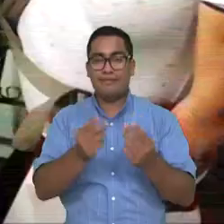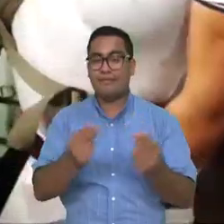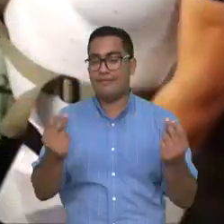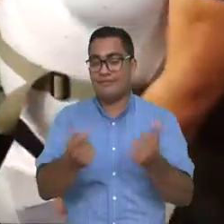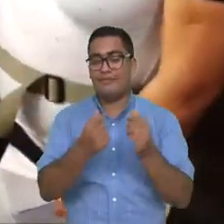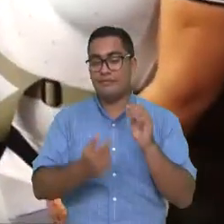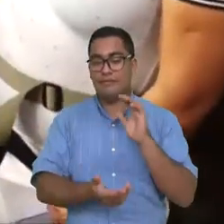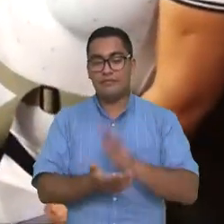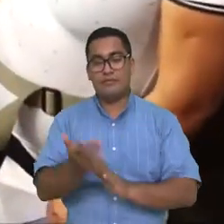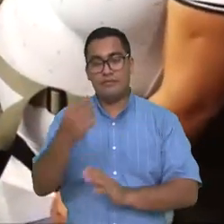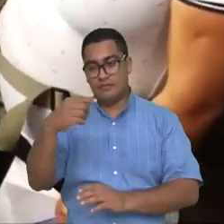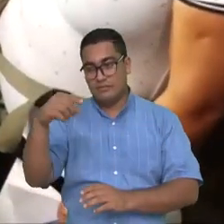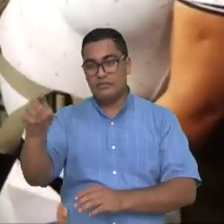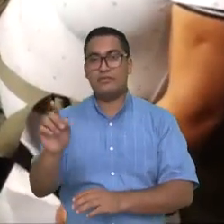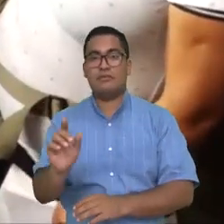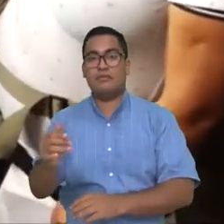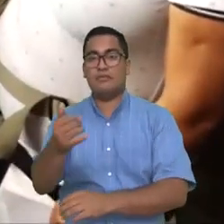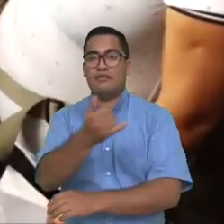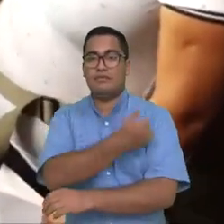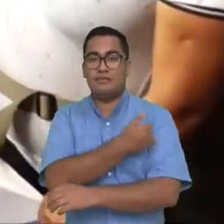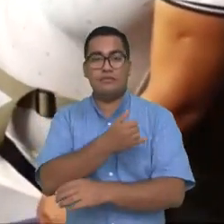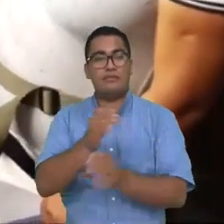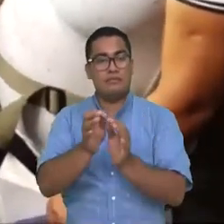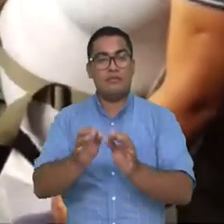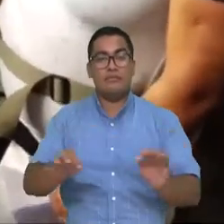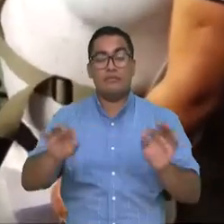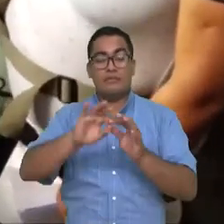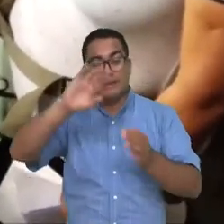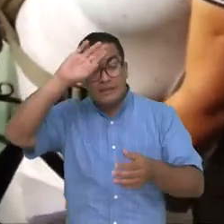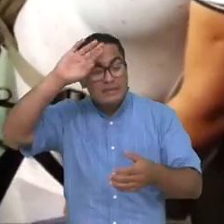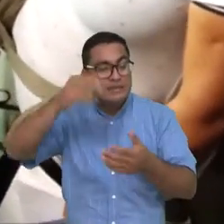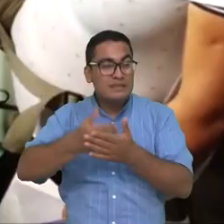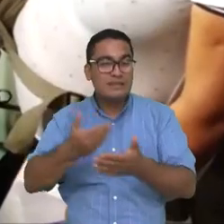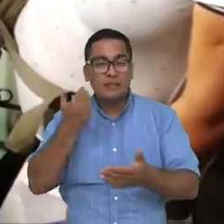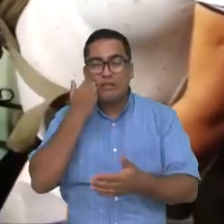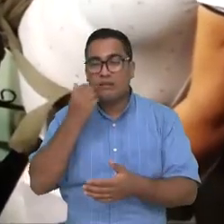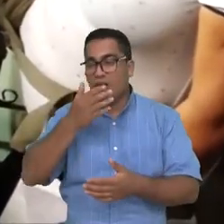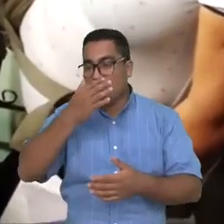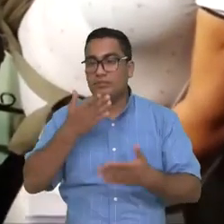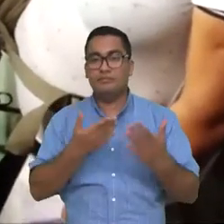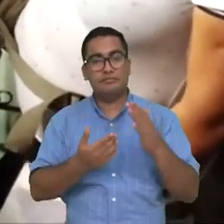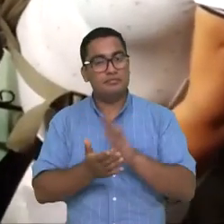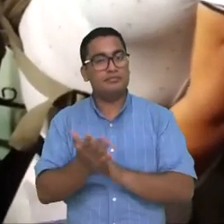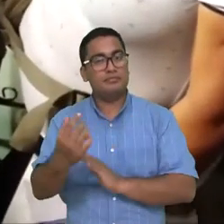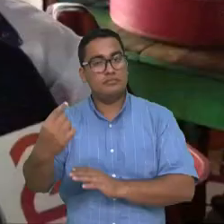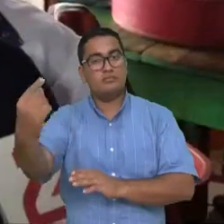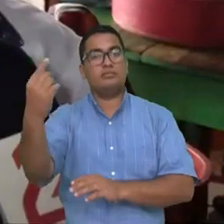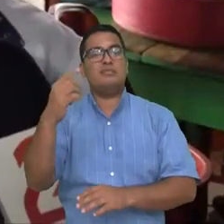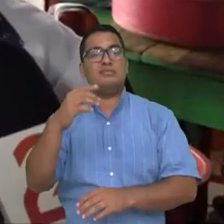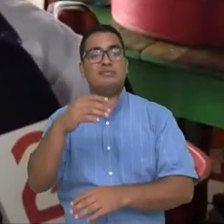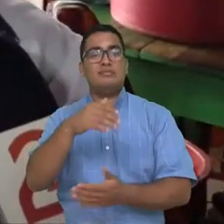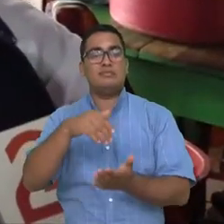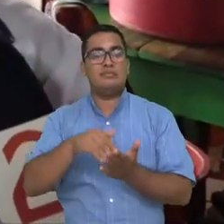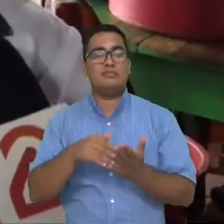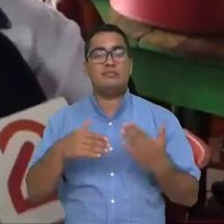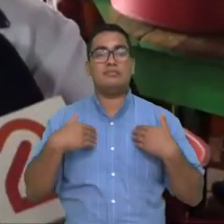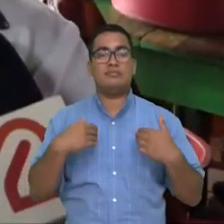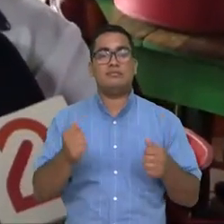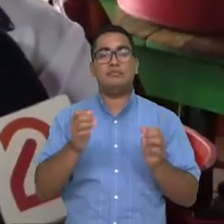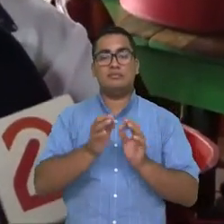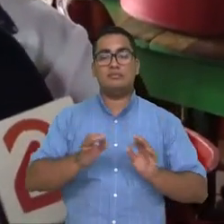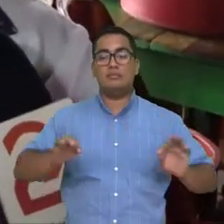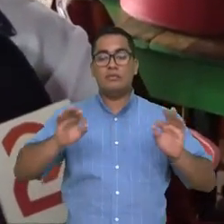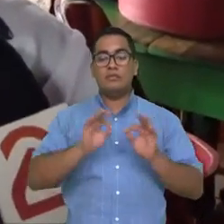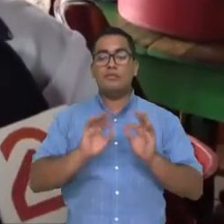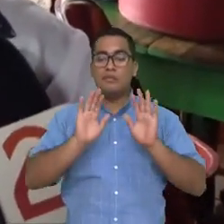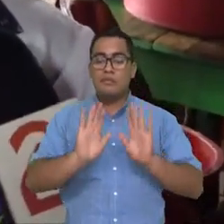inmediatamente a cualquier síntoma respiratorio, fiebre, inmediatamente a la unidad de salud. Y importante también mantener la calma para